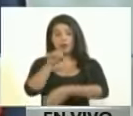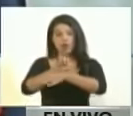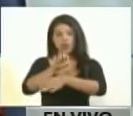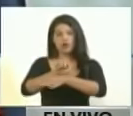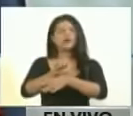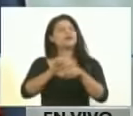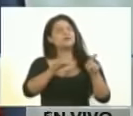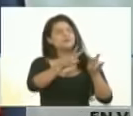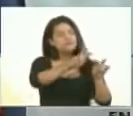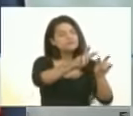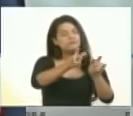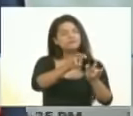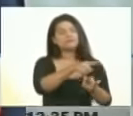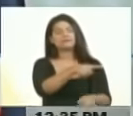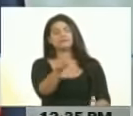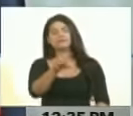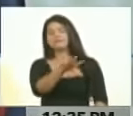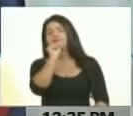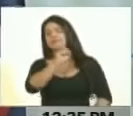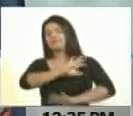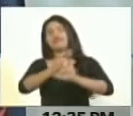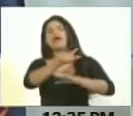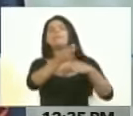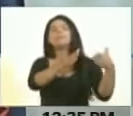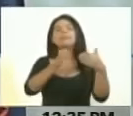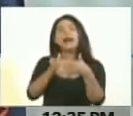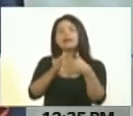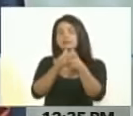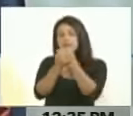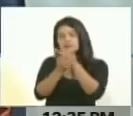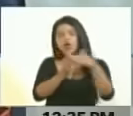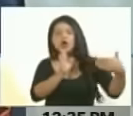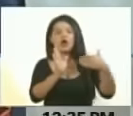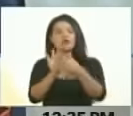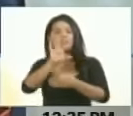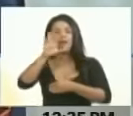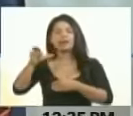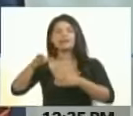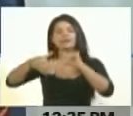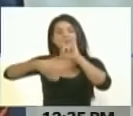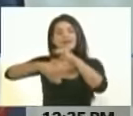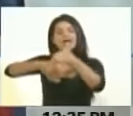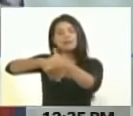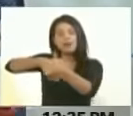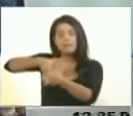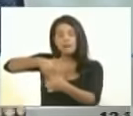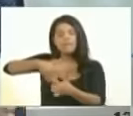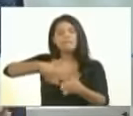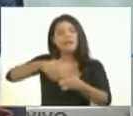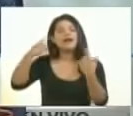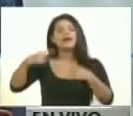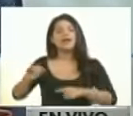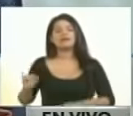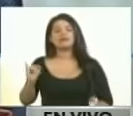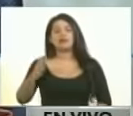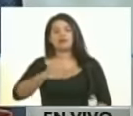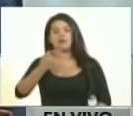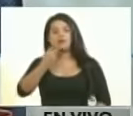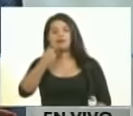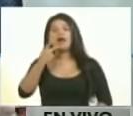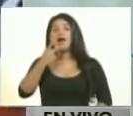Cóndor contra nuestras naciones, contra los países progresistas, contra los países de izquierda, contra los proyectos